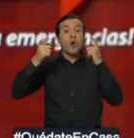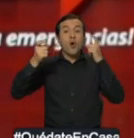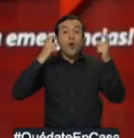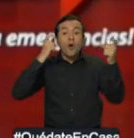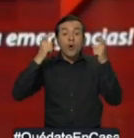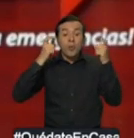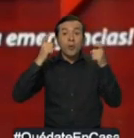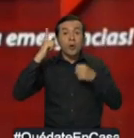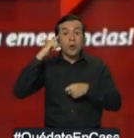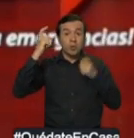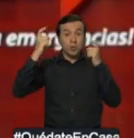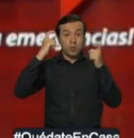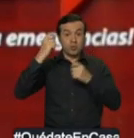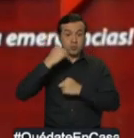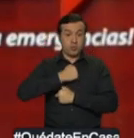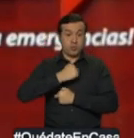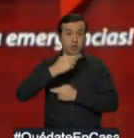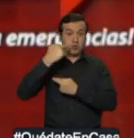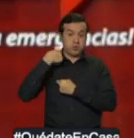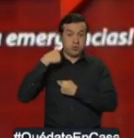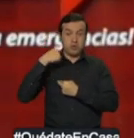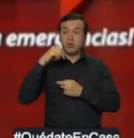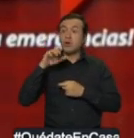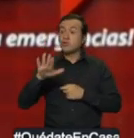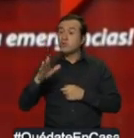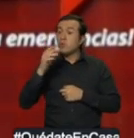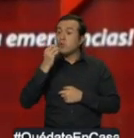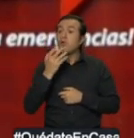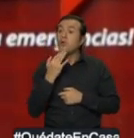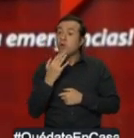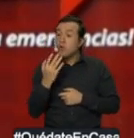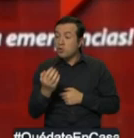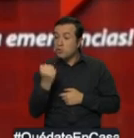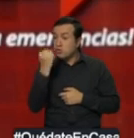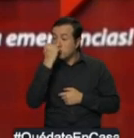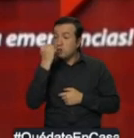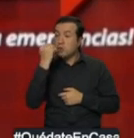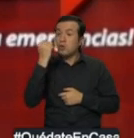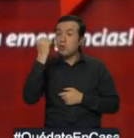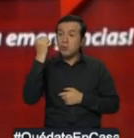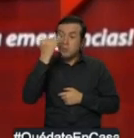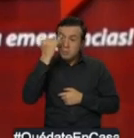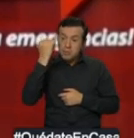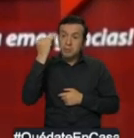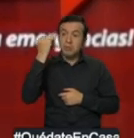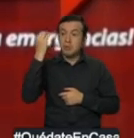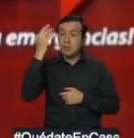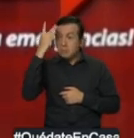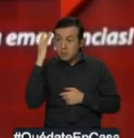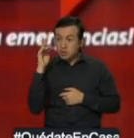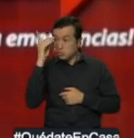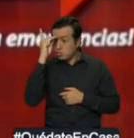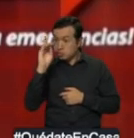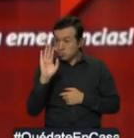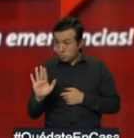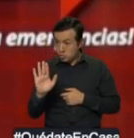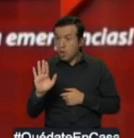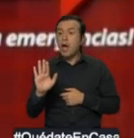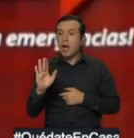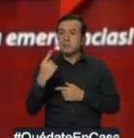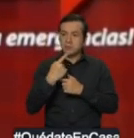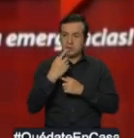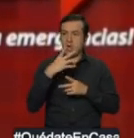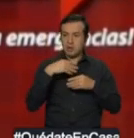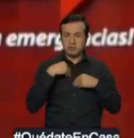viene desde el gobierno nacional se pueda ajustar a los horarios que según el semáforo han decidido los alcaldes por eso se requiere que la